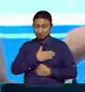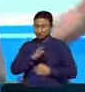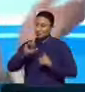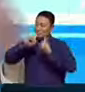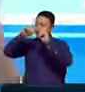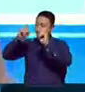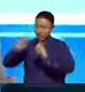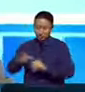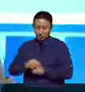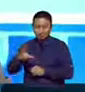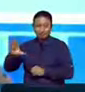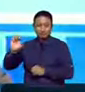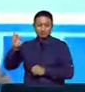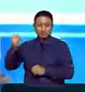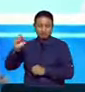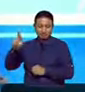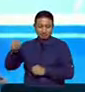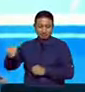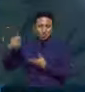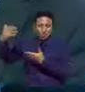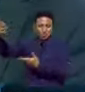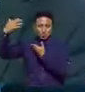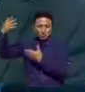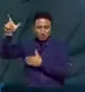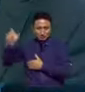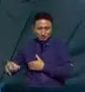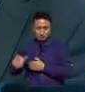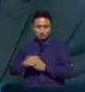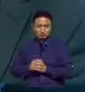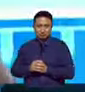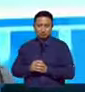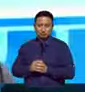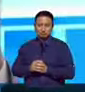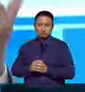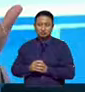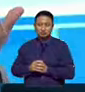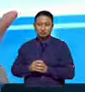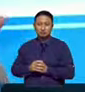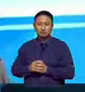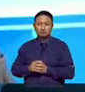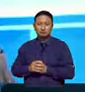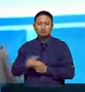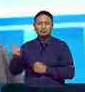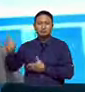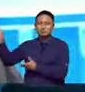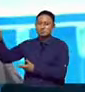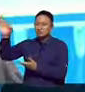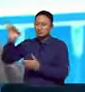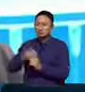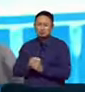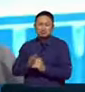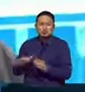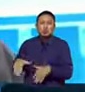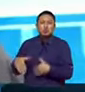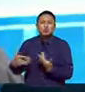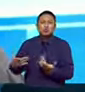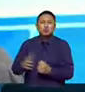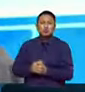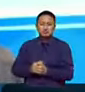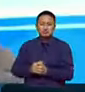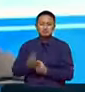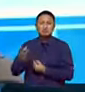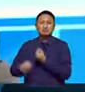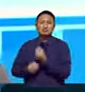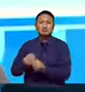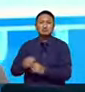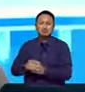saber de César, ¿sí? Como político más bien, es cómo siente la representación, qué va a encarnar un